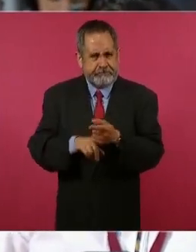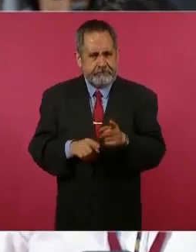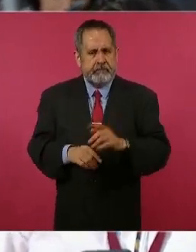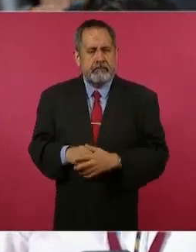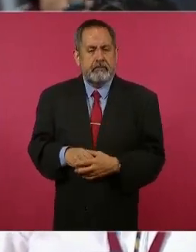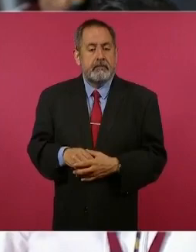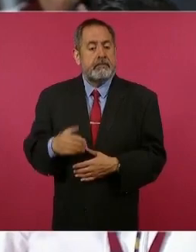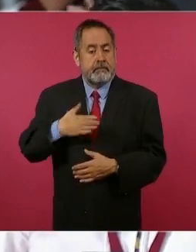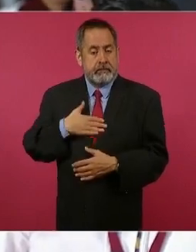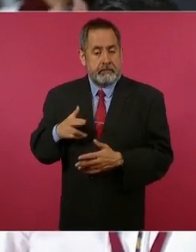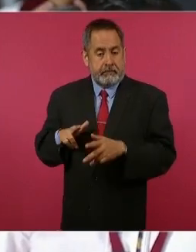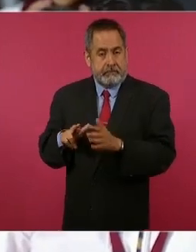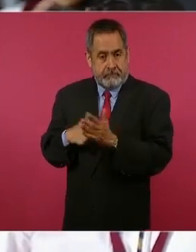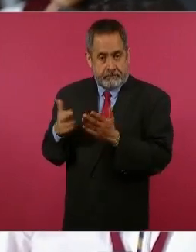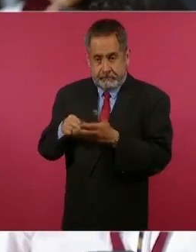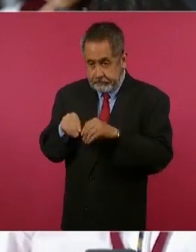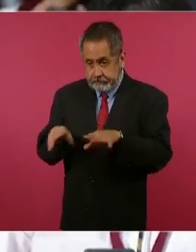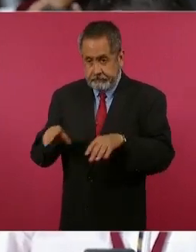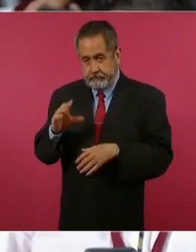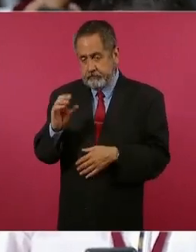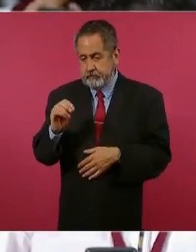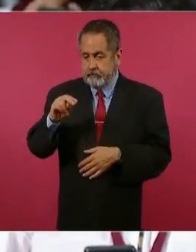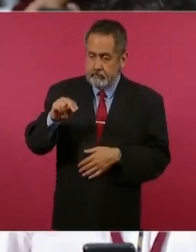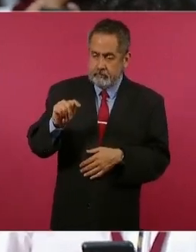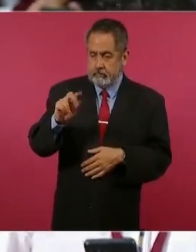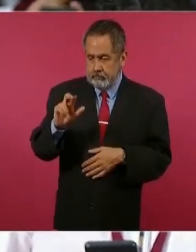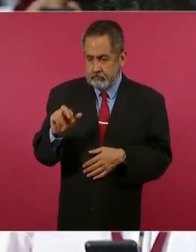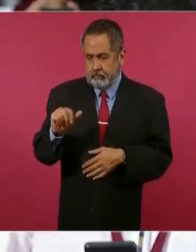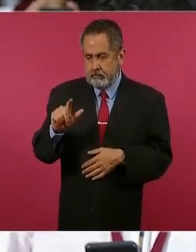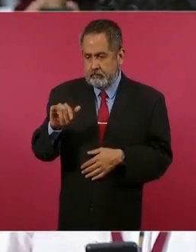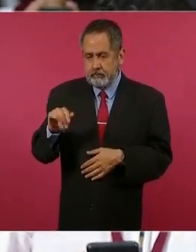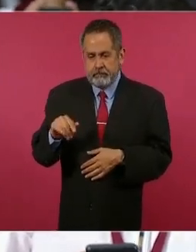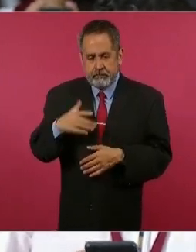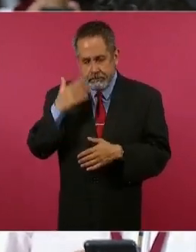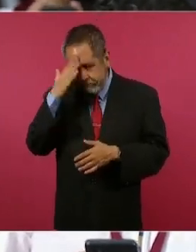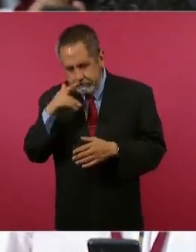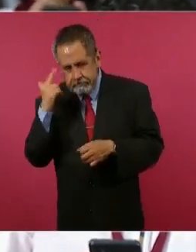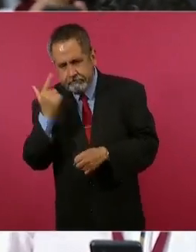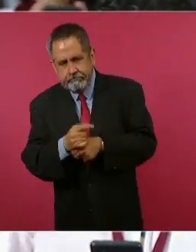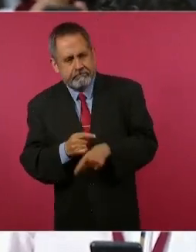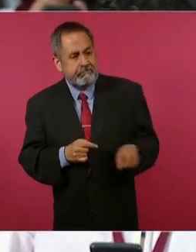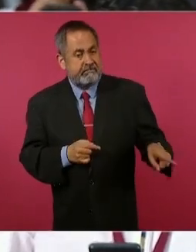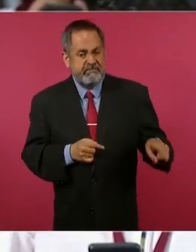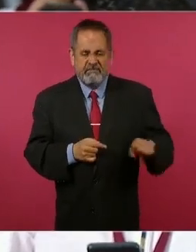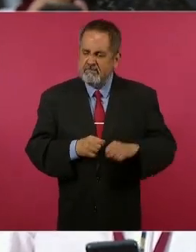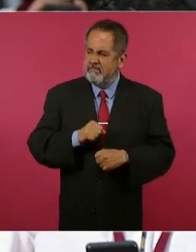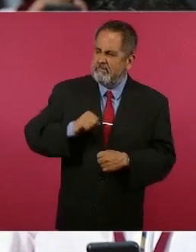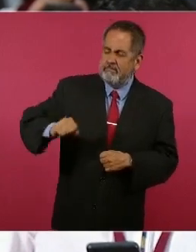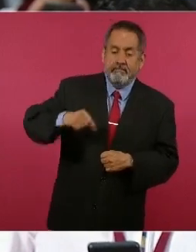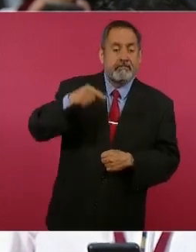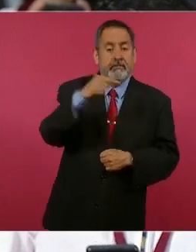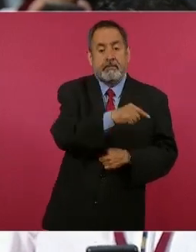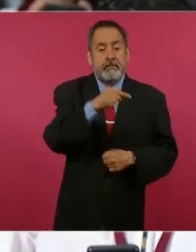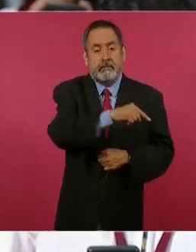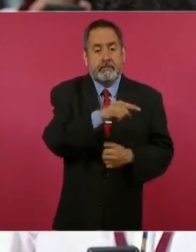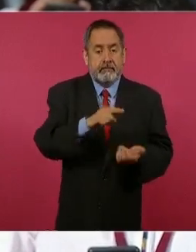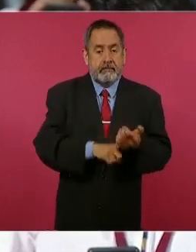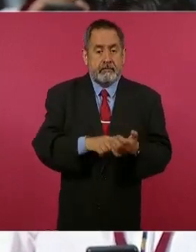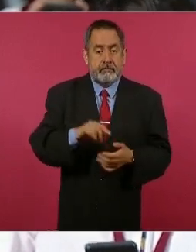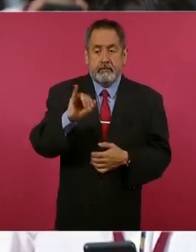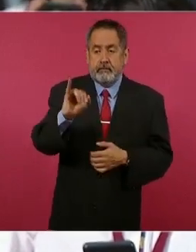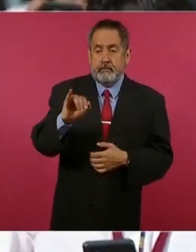Nosotros, en la revista Contralínea, tuvimos conocimiento de las resistencias que están enfrentando en el Instituto Nacional